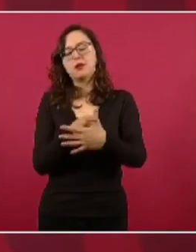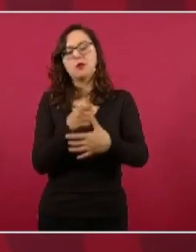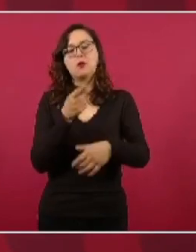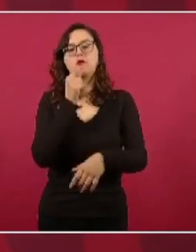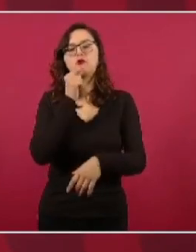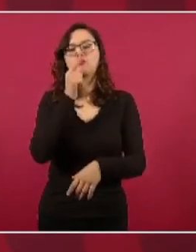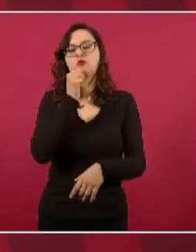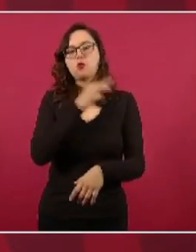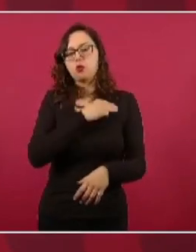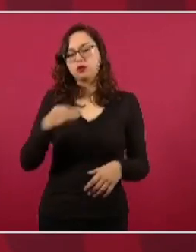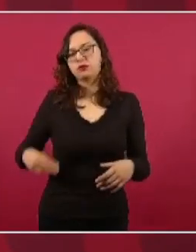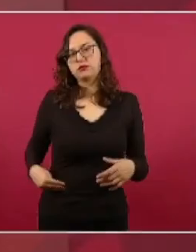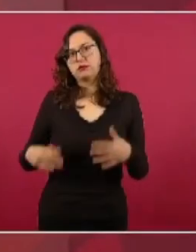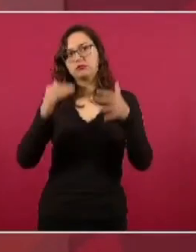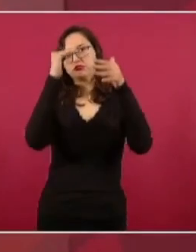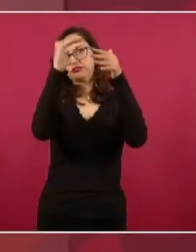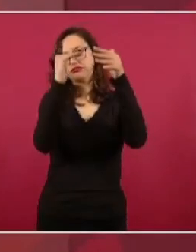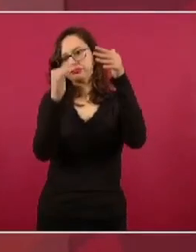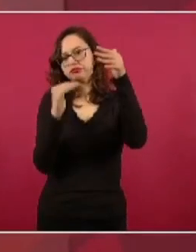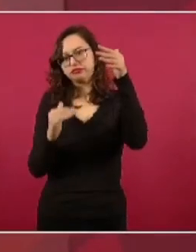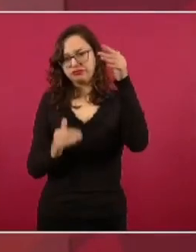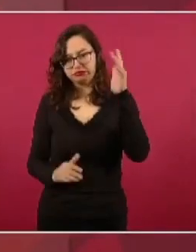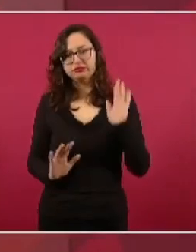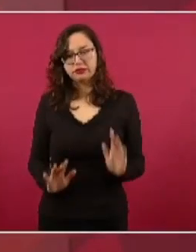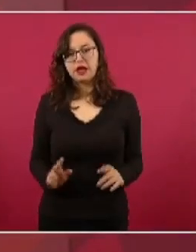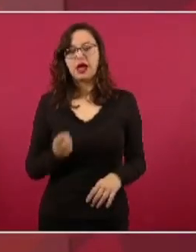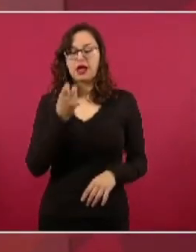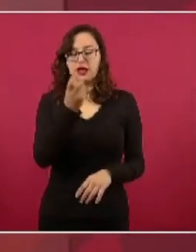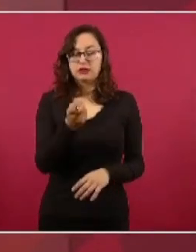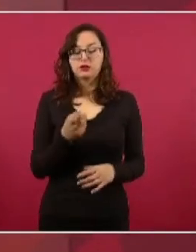profesionalismo y sobre todo honestidad,